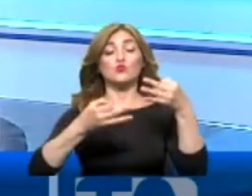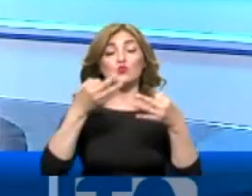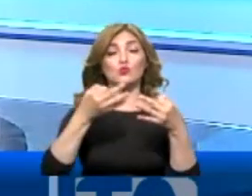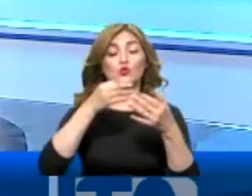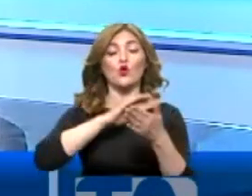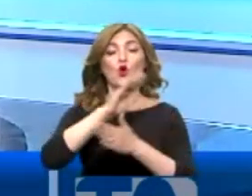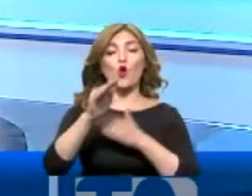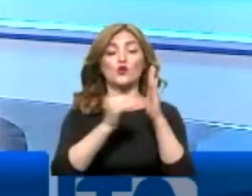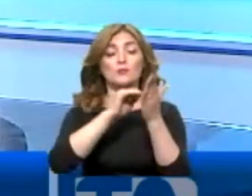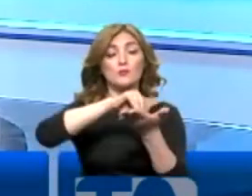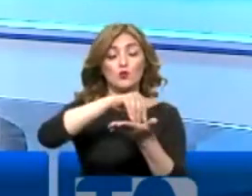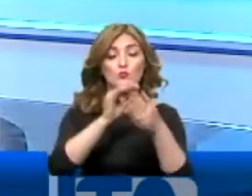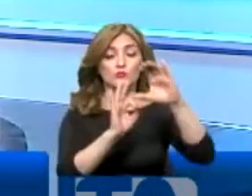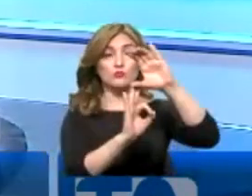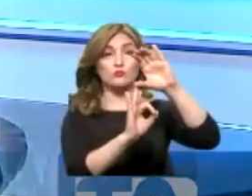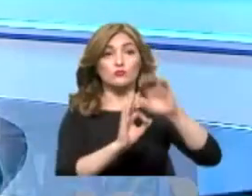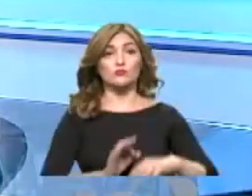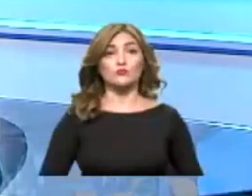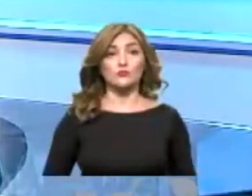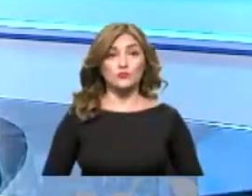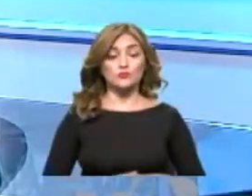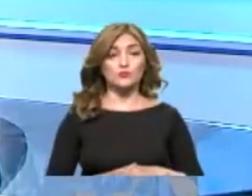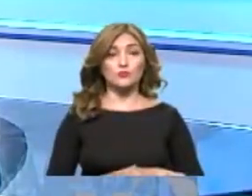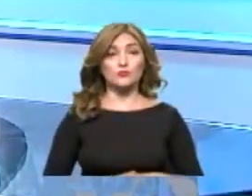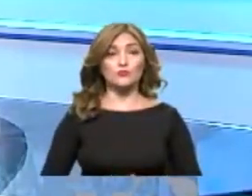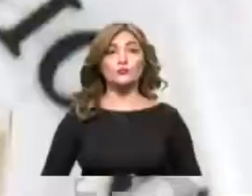de Participación Ciudadana y Control Social.